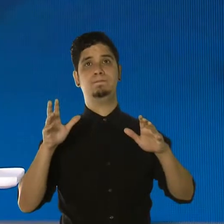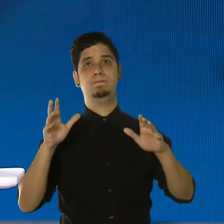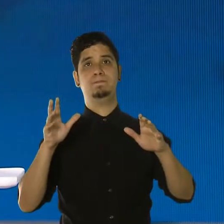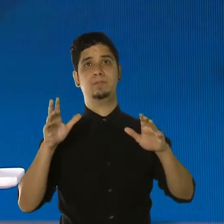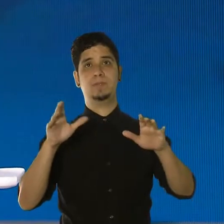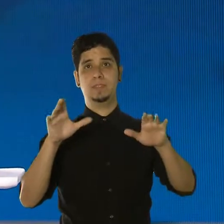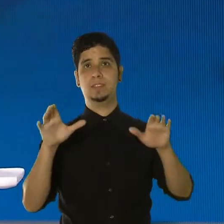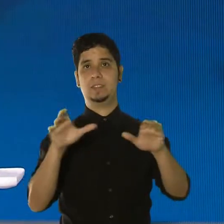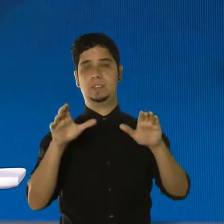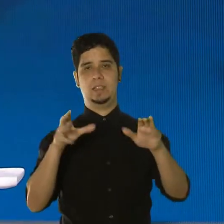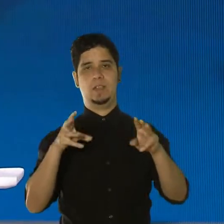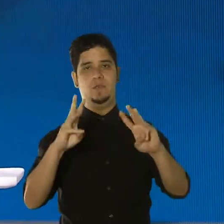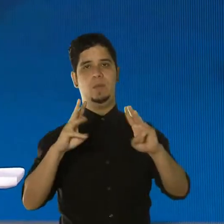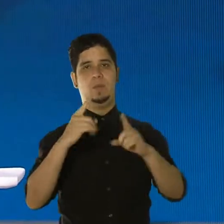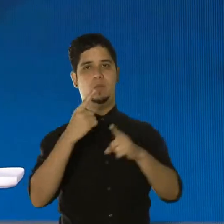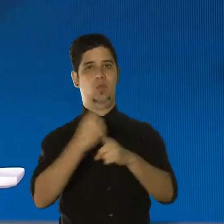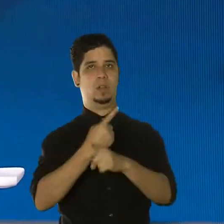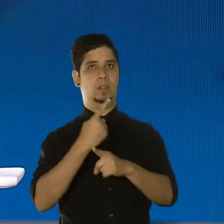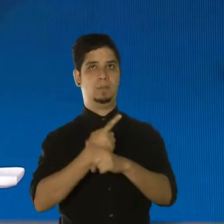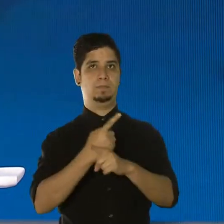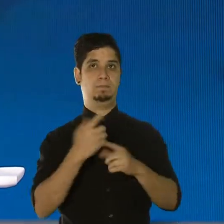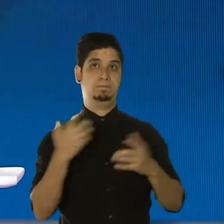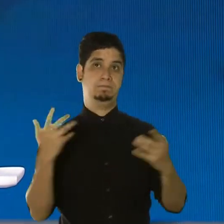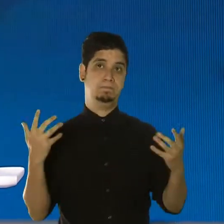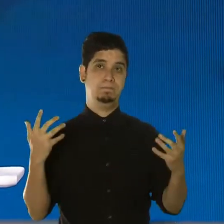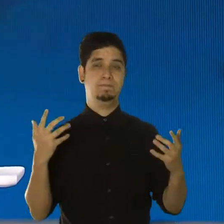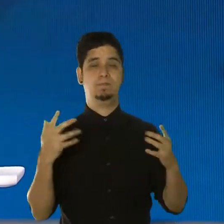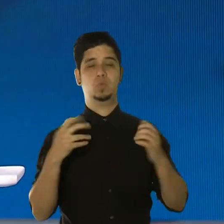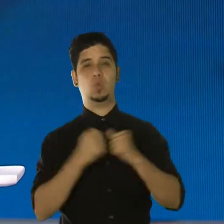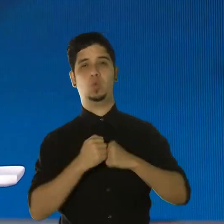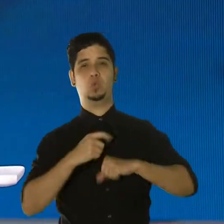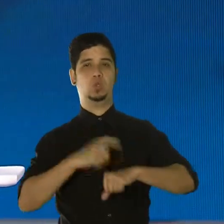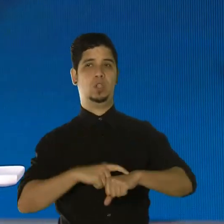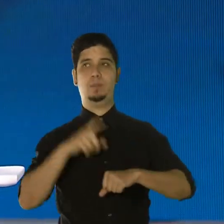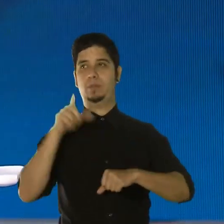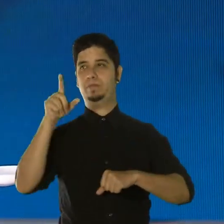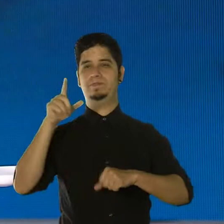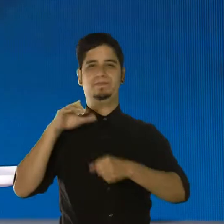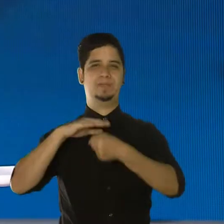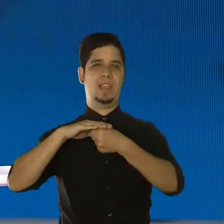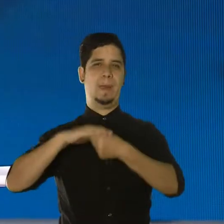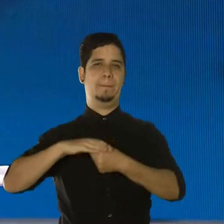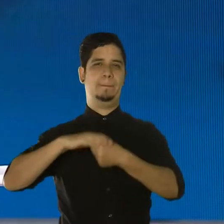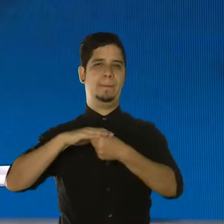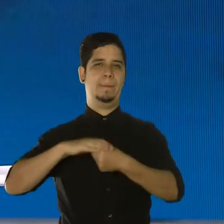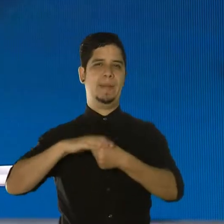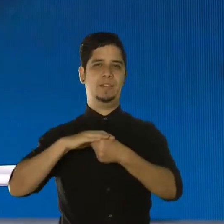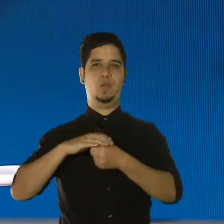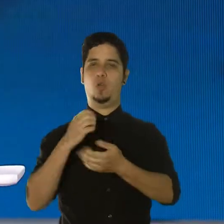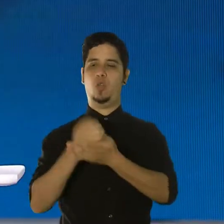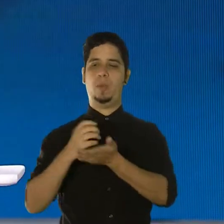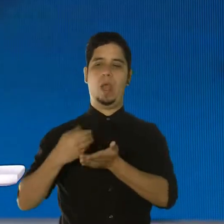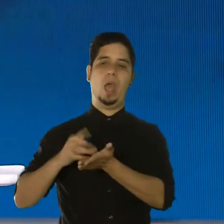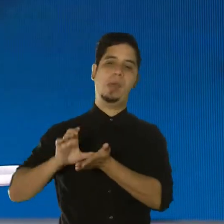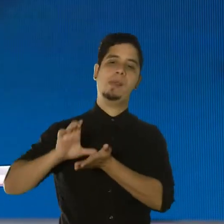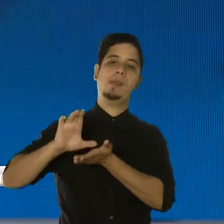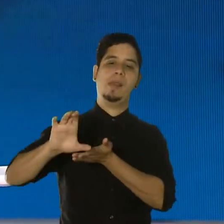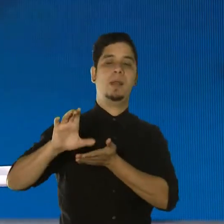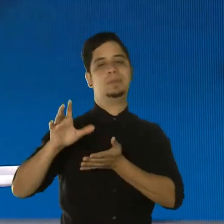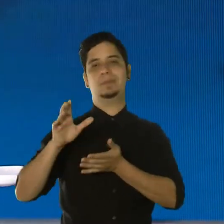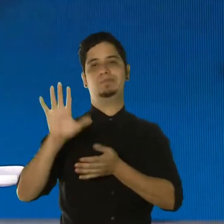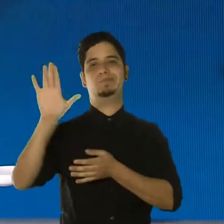se hiciera de la manera que lo estaban haciendo y aparentemente la presión económica tuvo mayor efecto